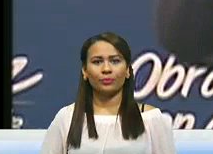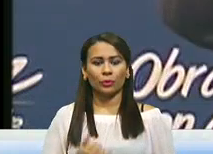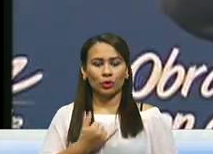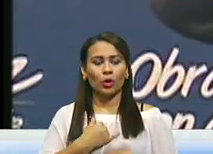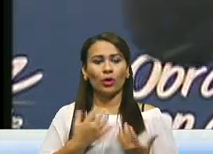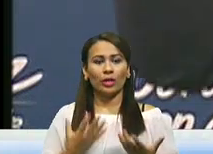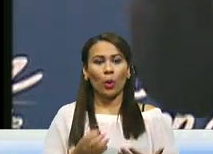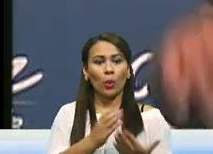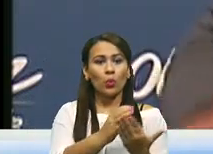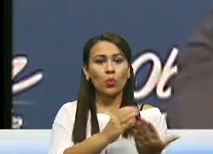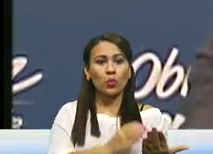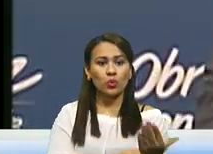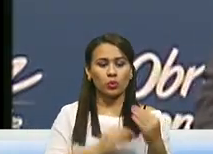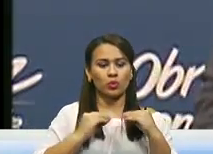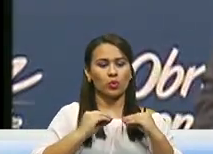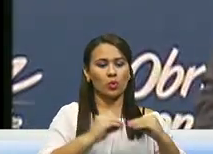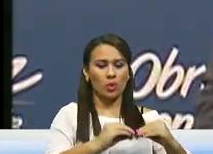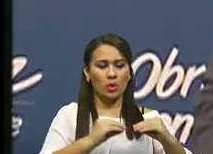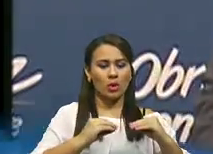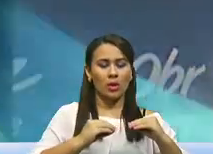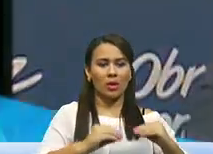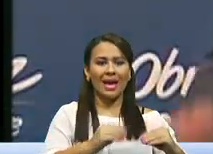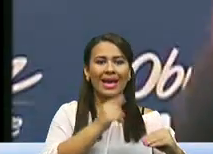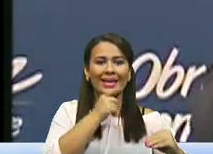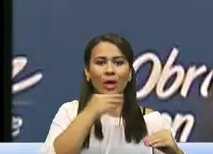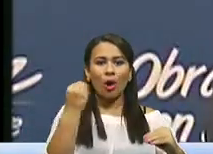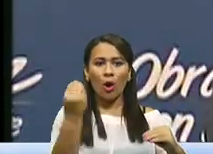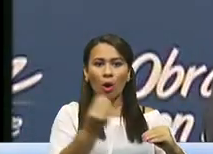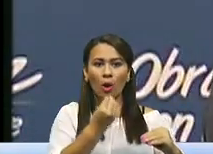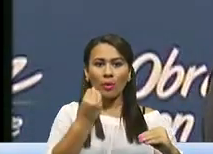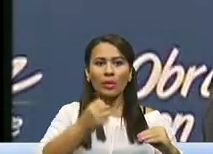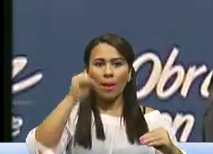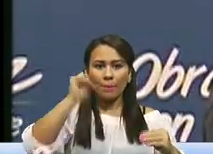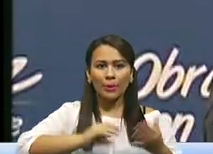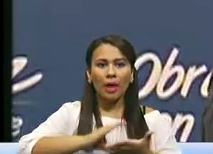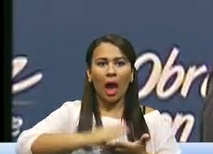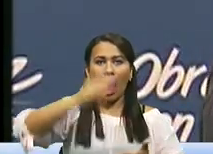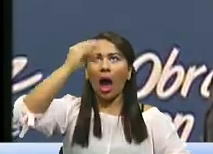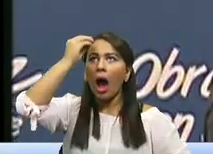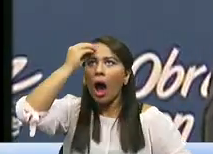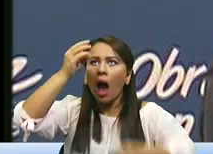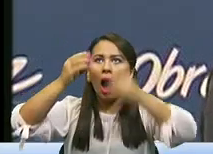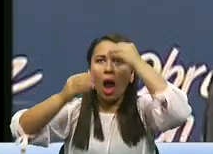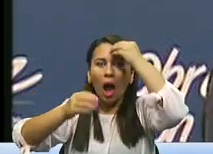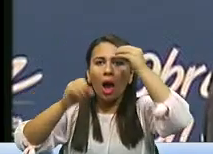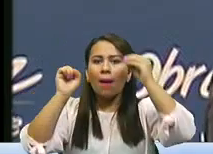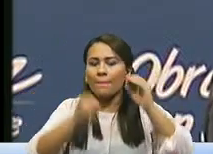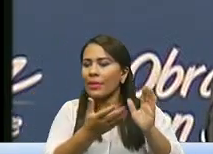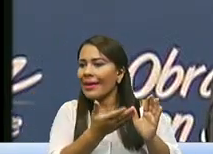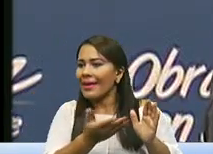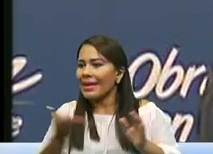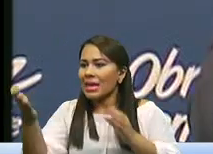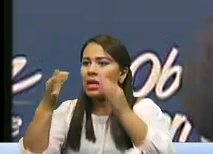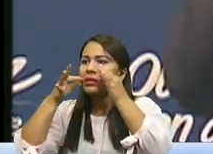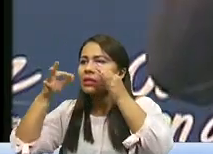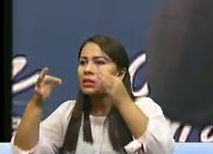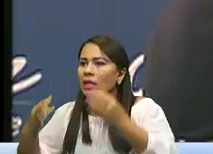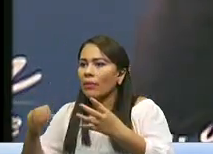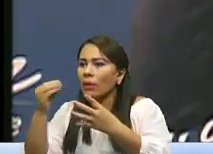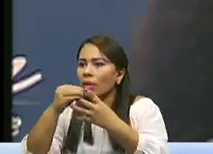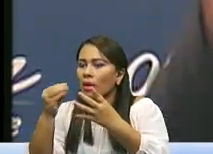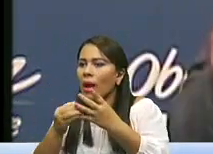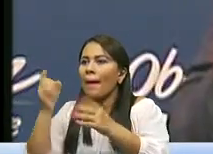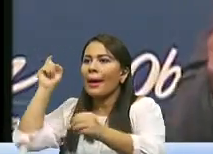te van a nivelar los conocimientos para que entres sabiendo, para que entres con los conocimientos básicos, para que